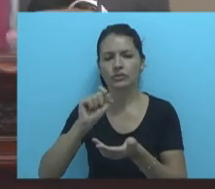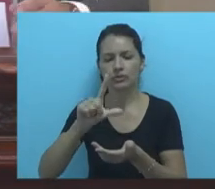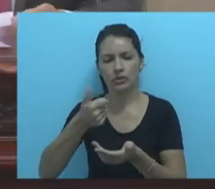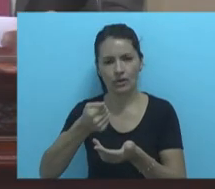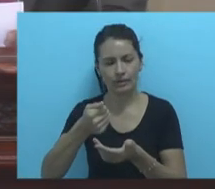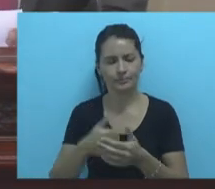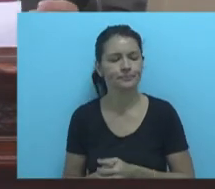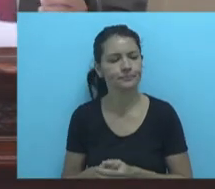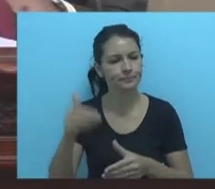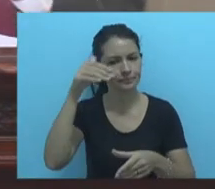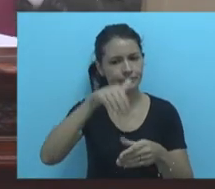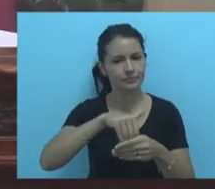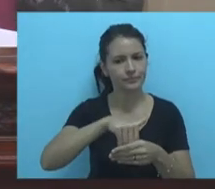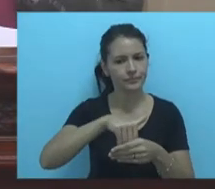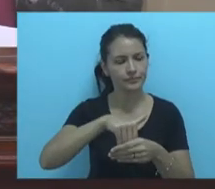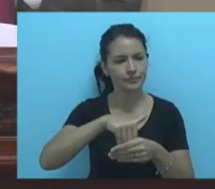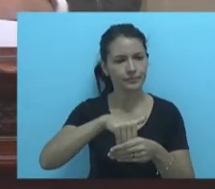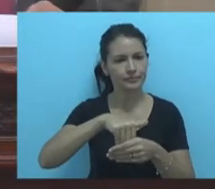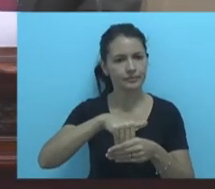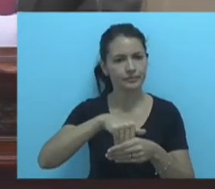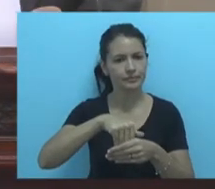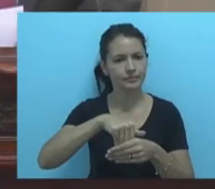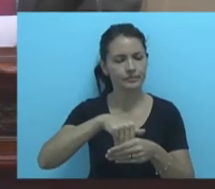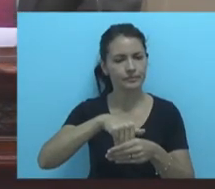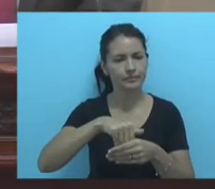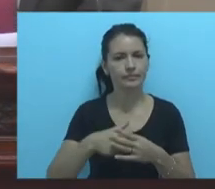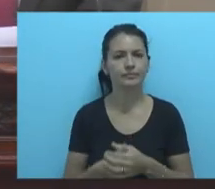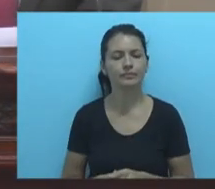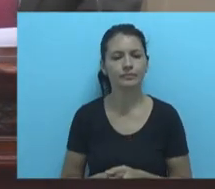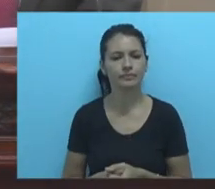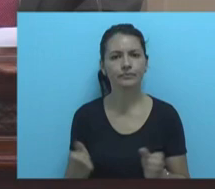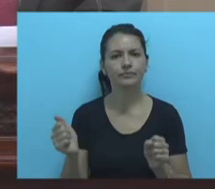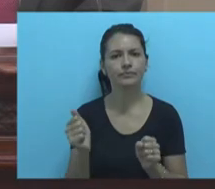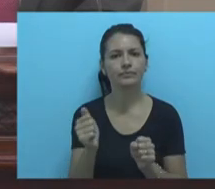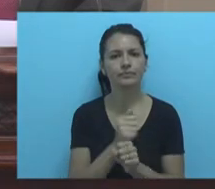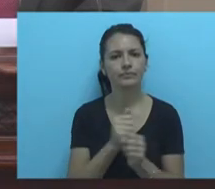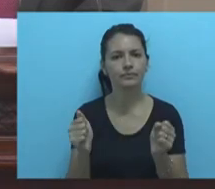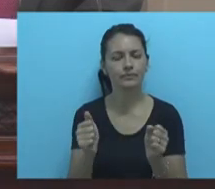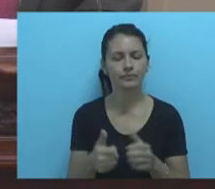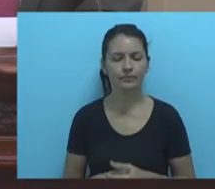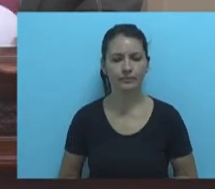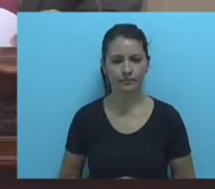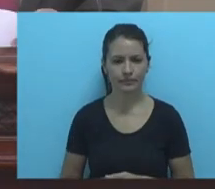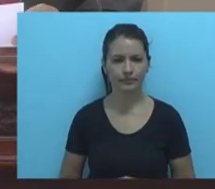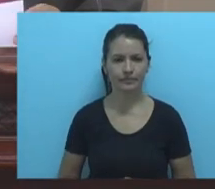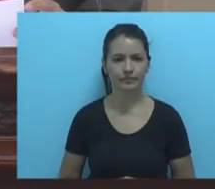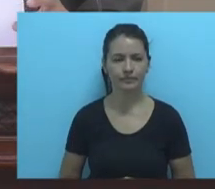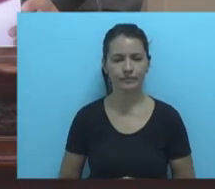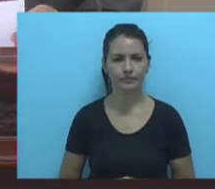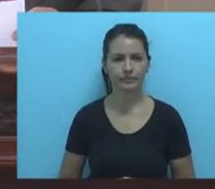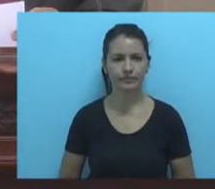A consideración el tratamiento sobre tablas del proyecto de resolución. A votación, resulta aprobado.